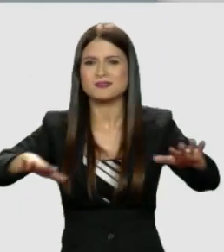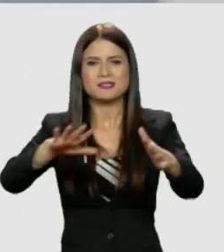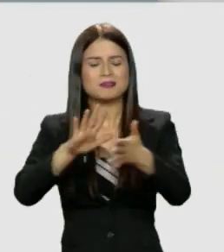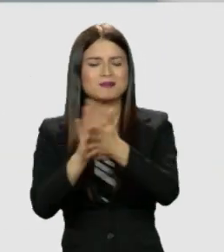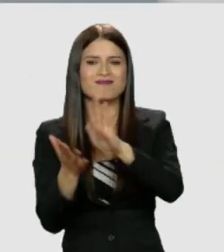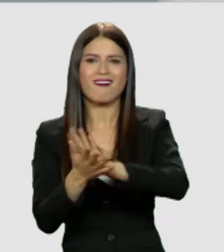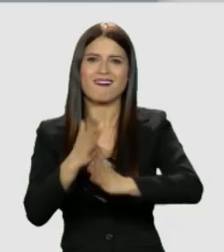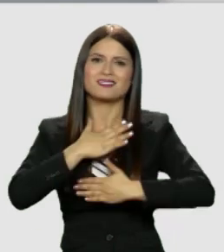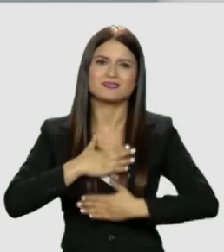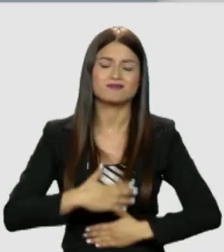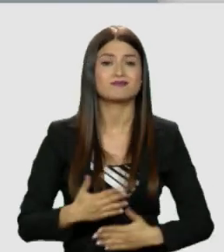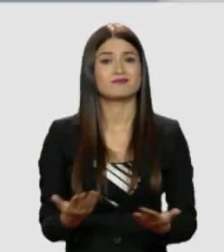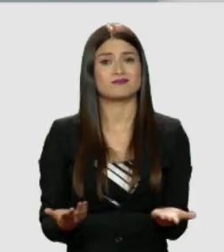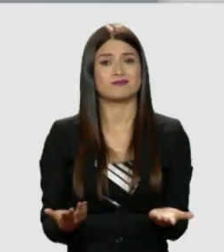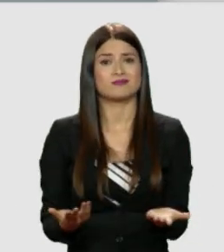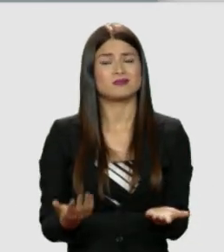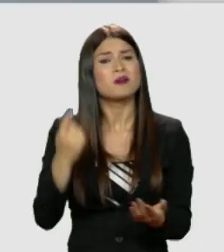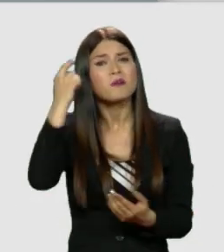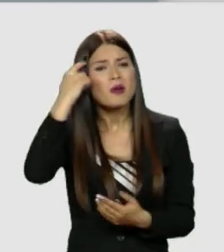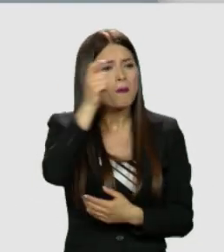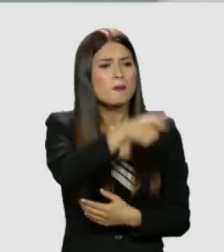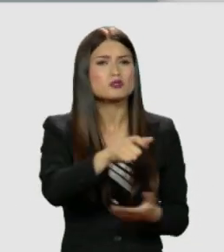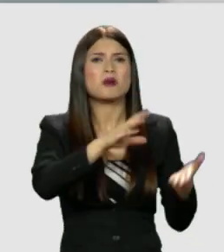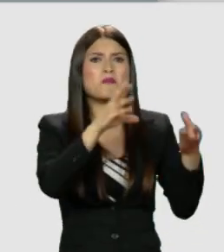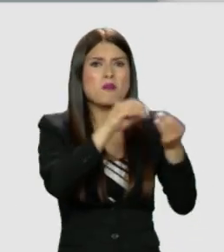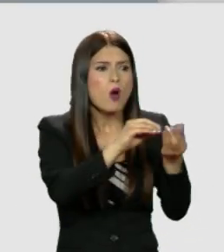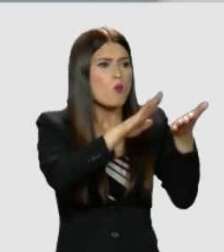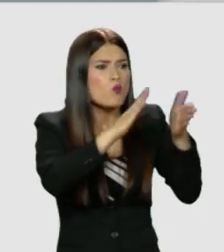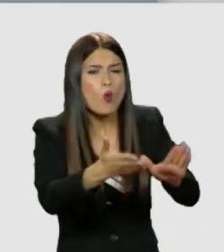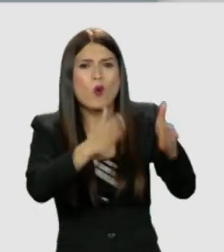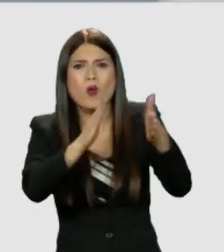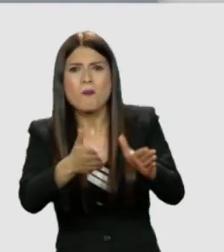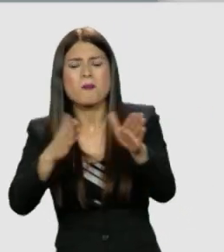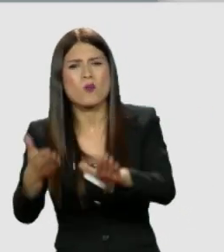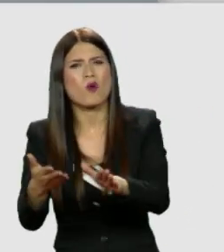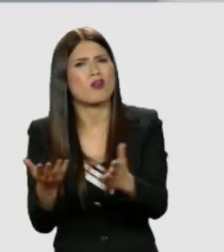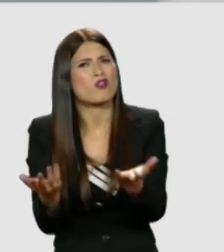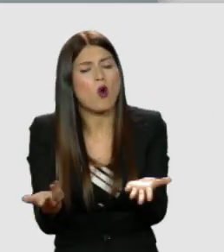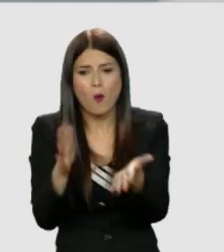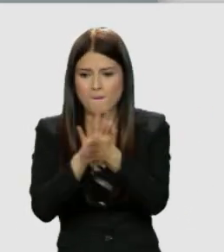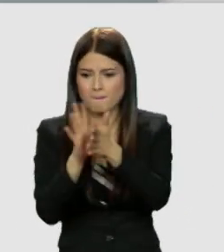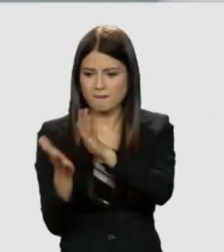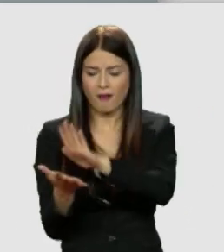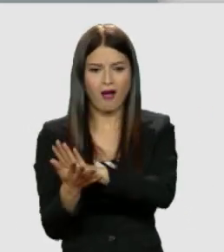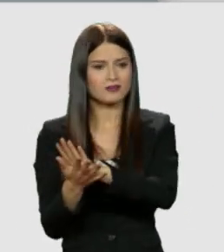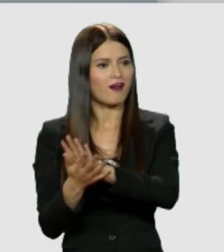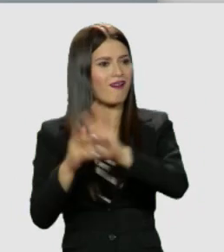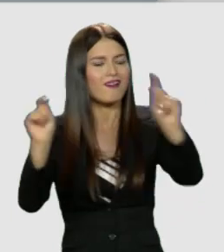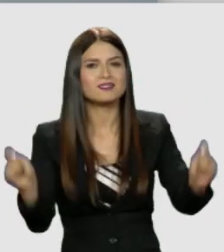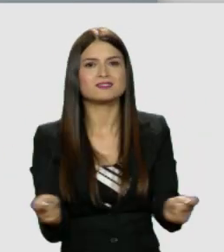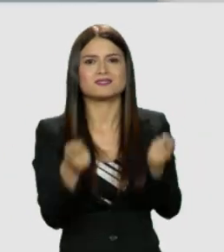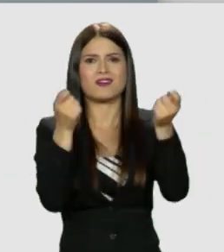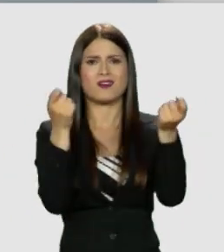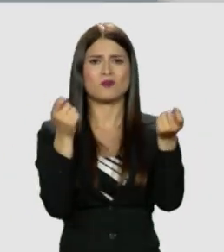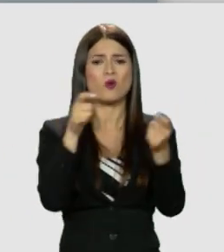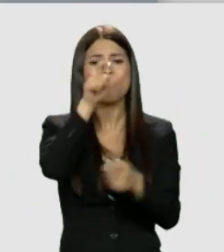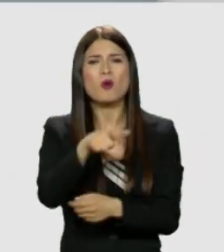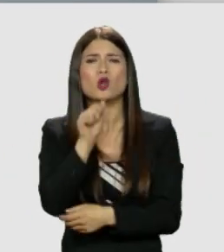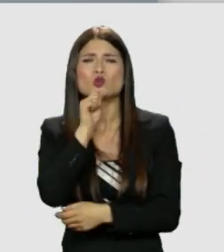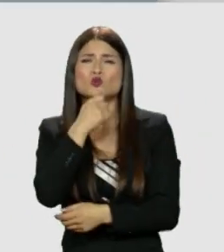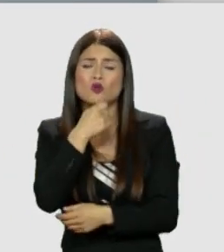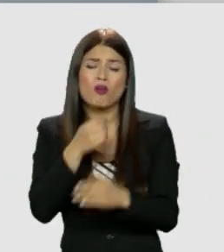que la paz salvará y las víctimas que no tendrán que sufrir la violencia ni el